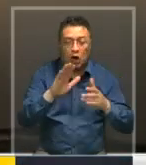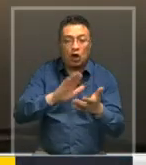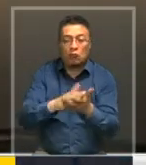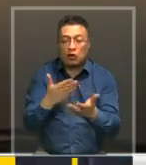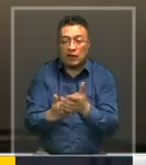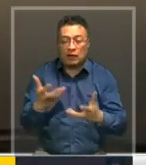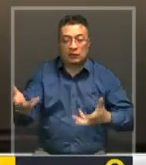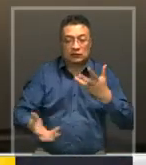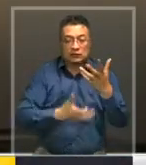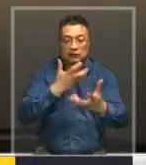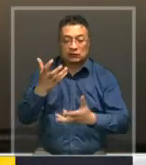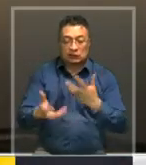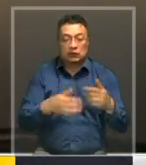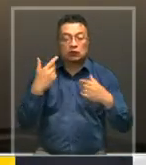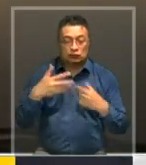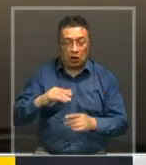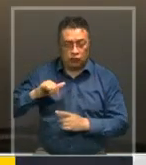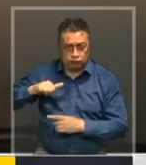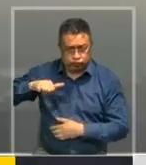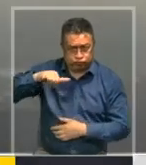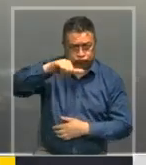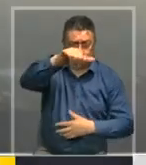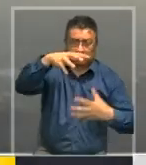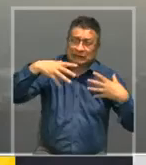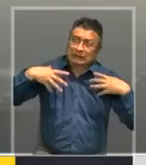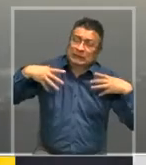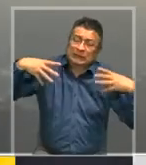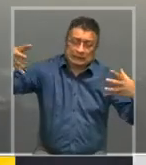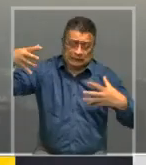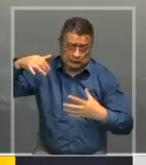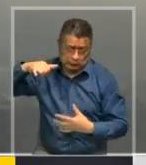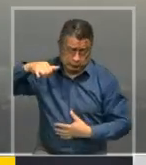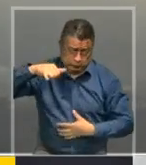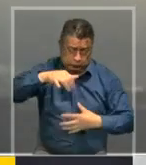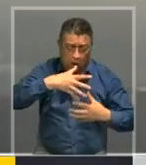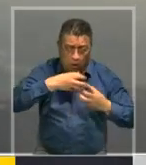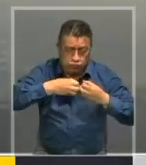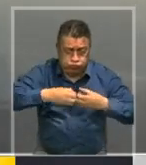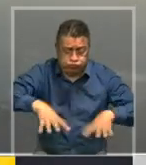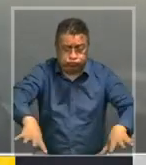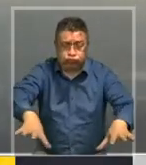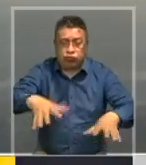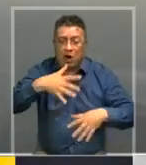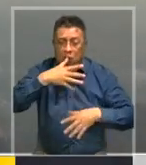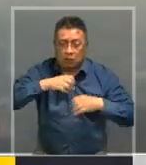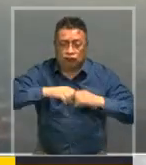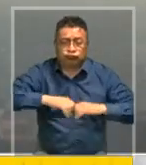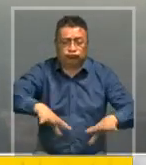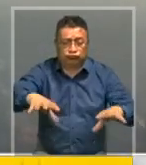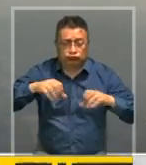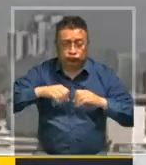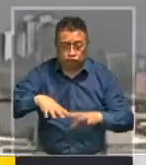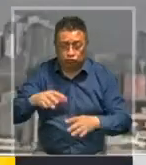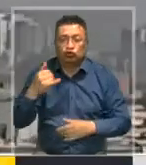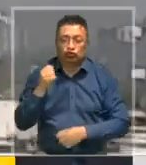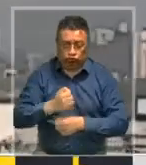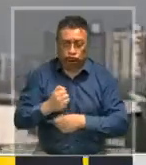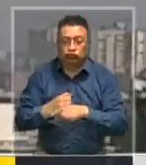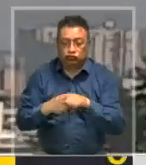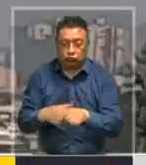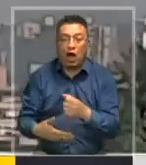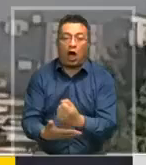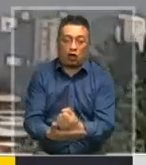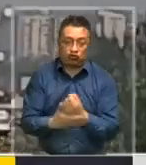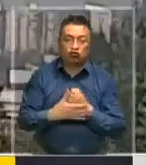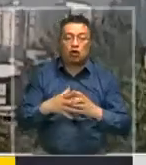incendio. Ha operado el Tentanque, en hace instantes pasó por acá, por estos cerros, haciendo una descarga de agua, donde ayudó